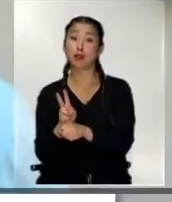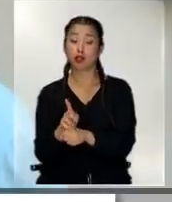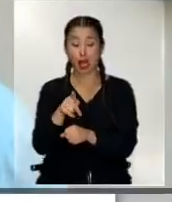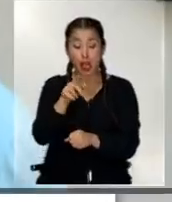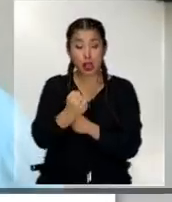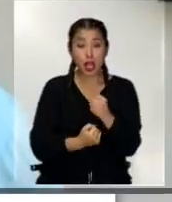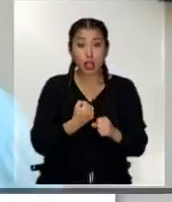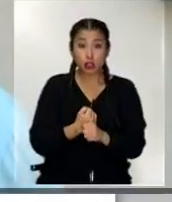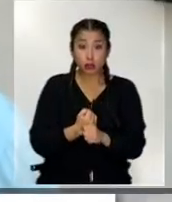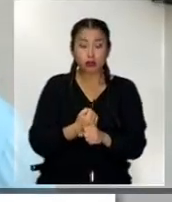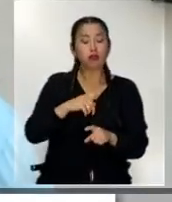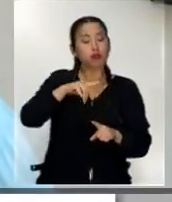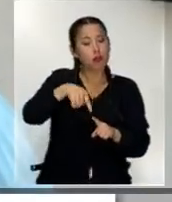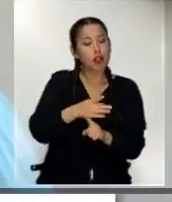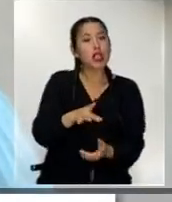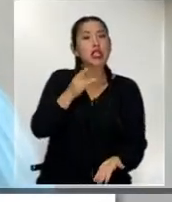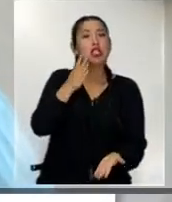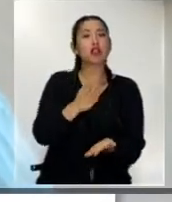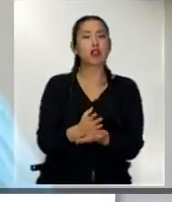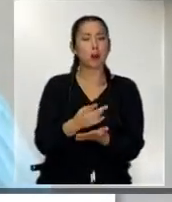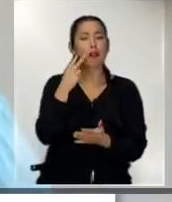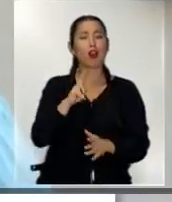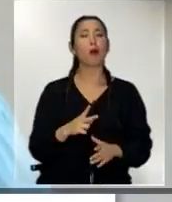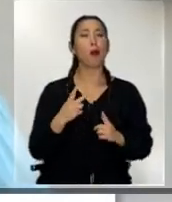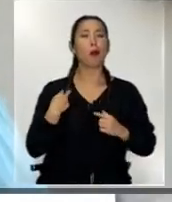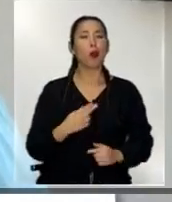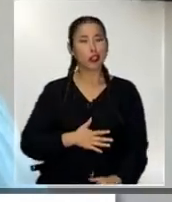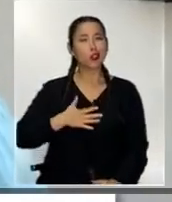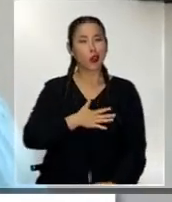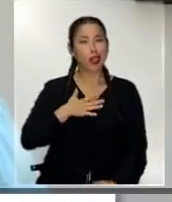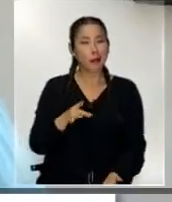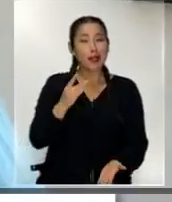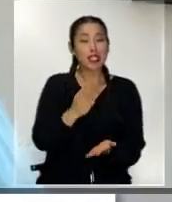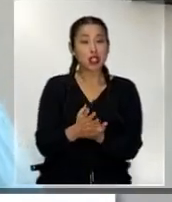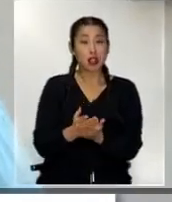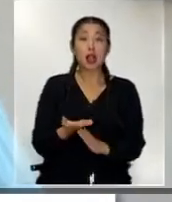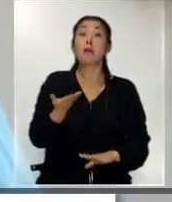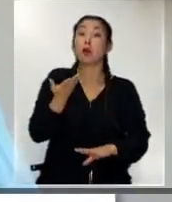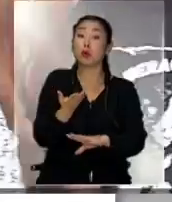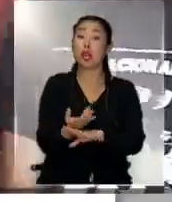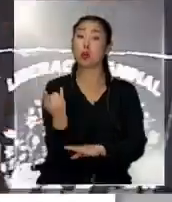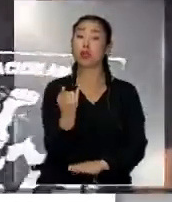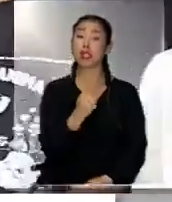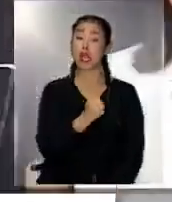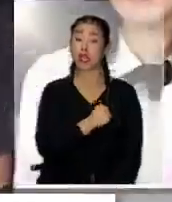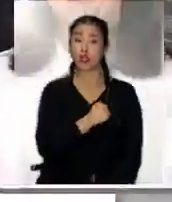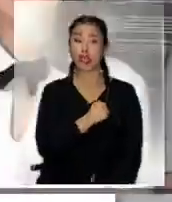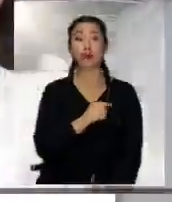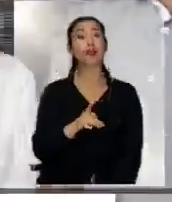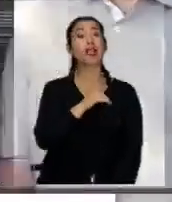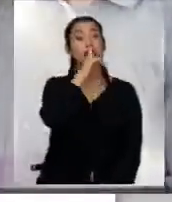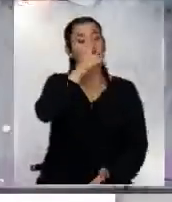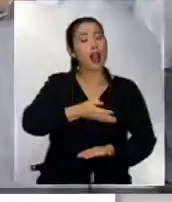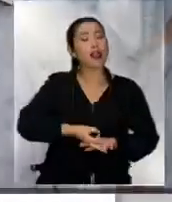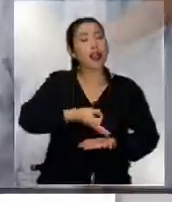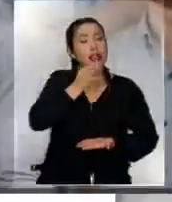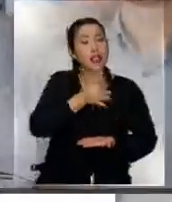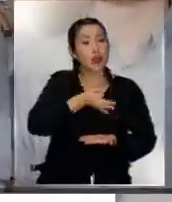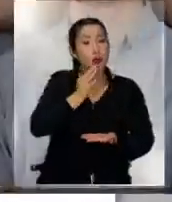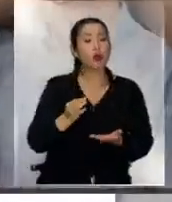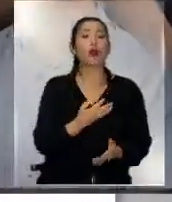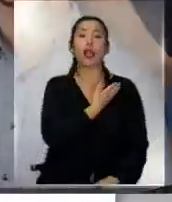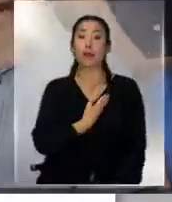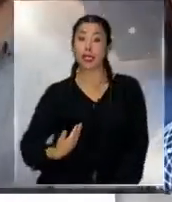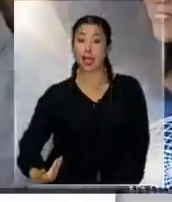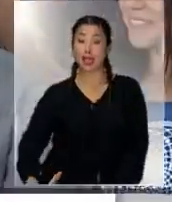año de reafirmar como mi vocación y mi decisión y postulé a la Universidad Católica. El tradicional desayuno con la presidenta